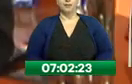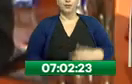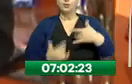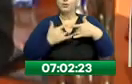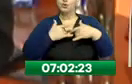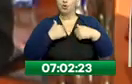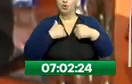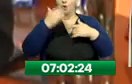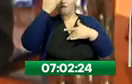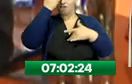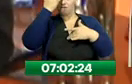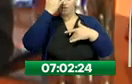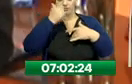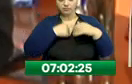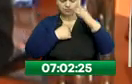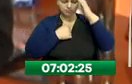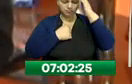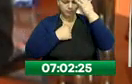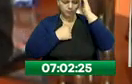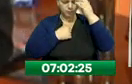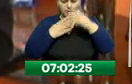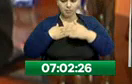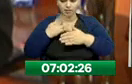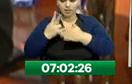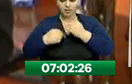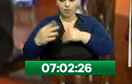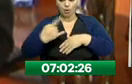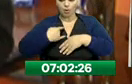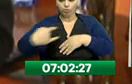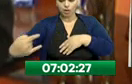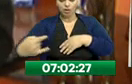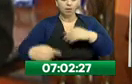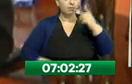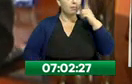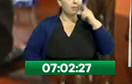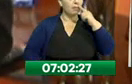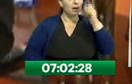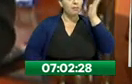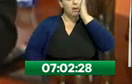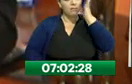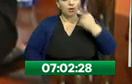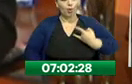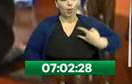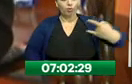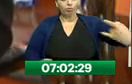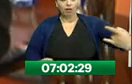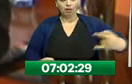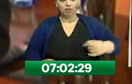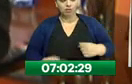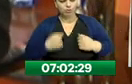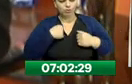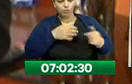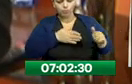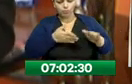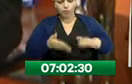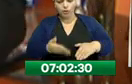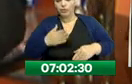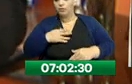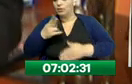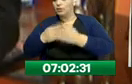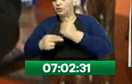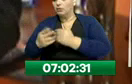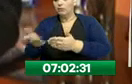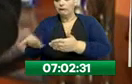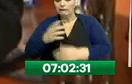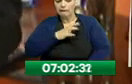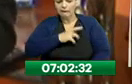mis hijos, porque yo soy padre de familia y me daba pena que se quedaran sin padre. Al momento que yo estaba